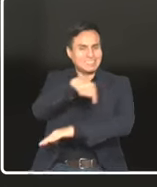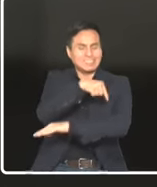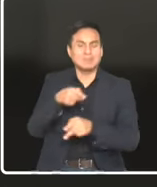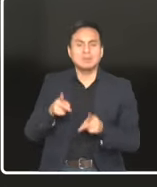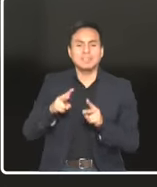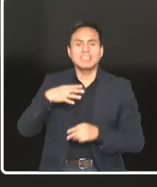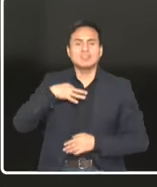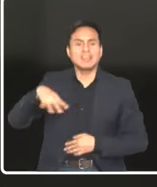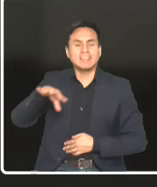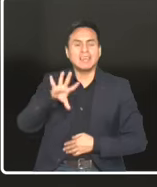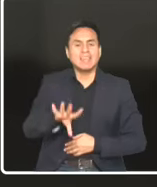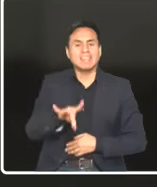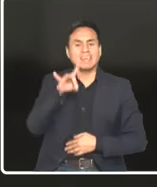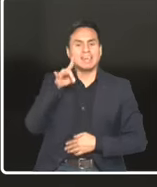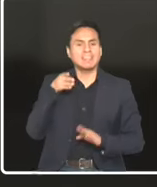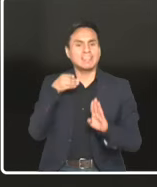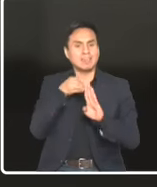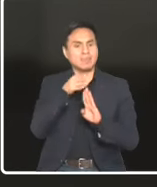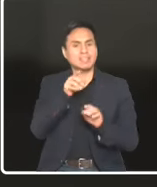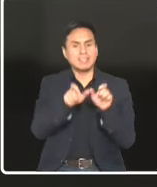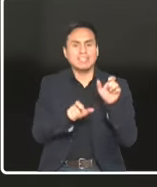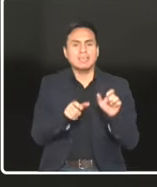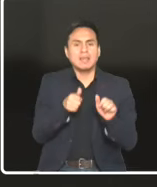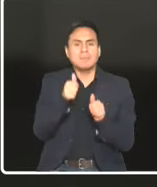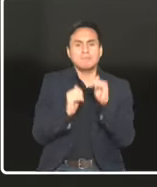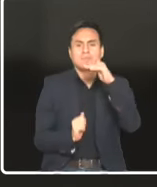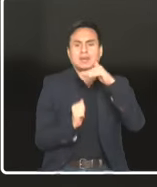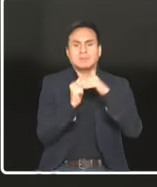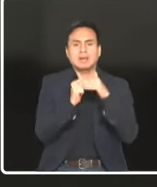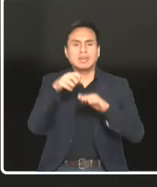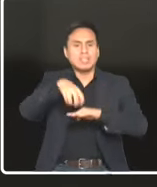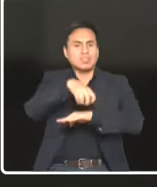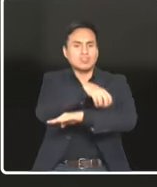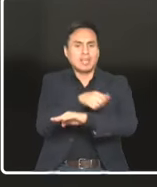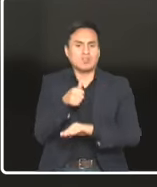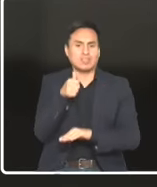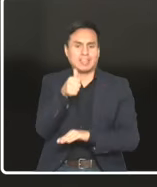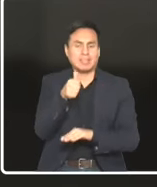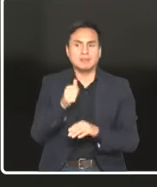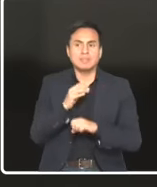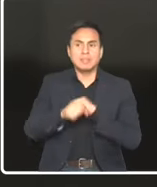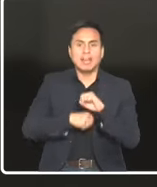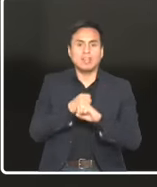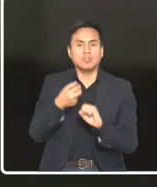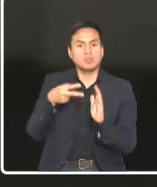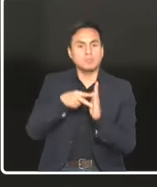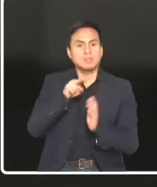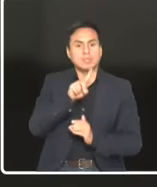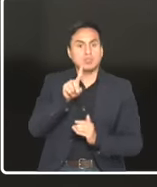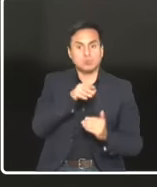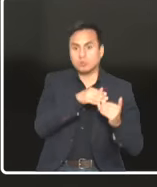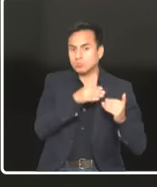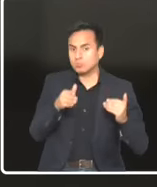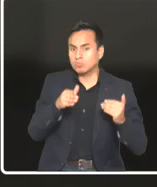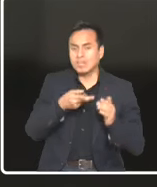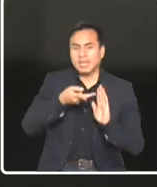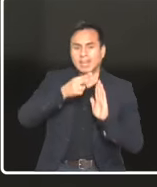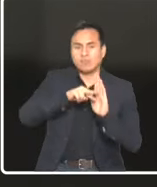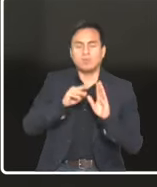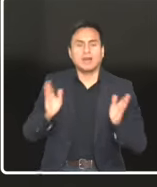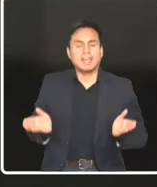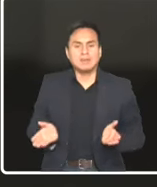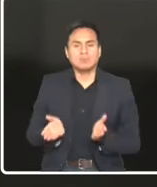ciudadanía elija directamente a sus máximas autoridades regionales a partir del año 2021 desde la Reforma